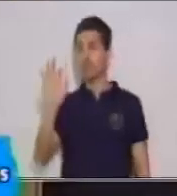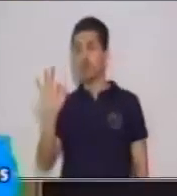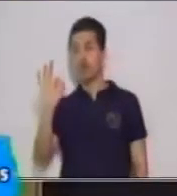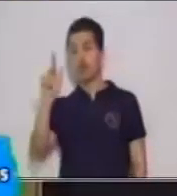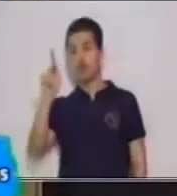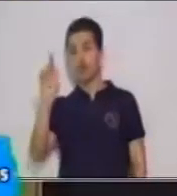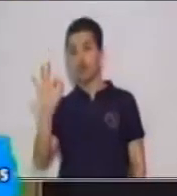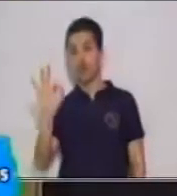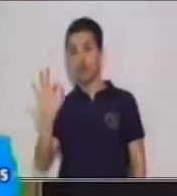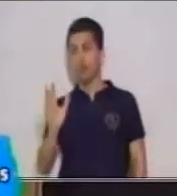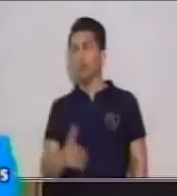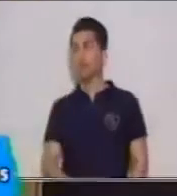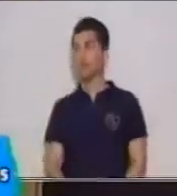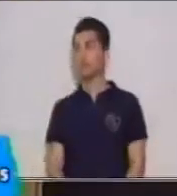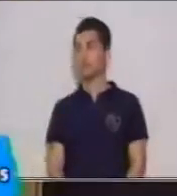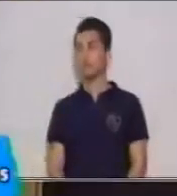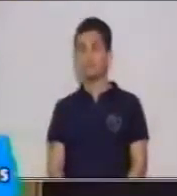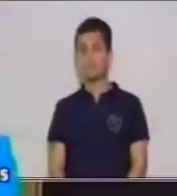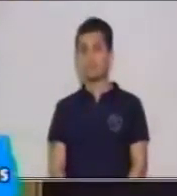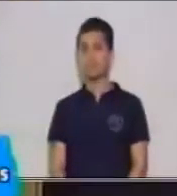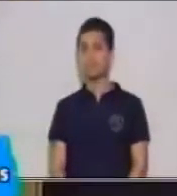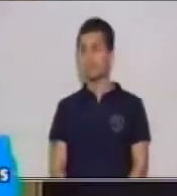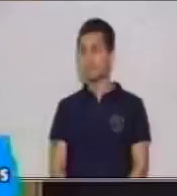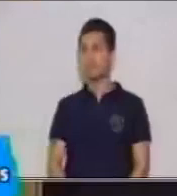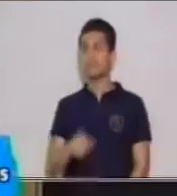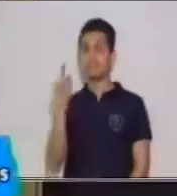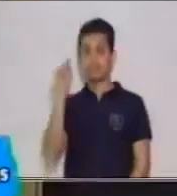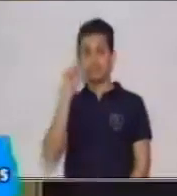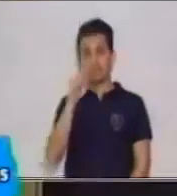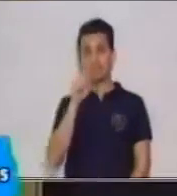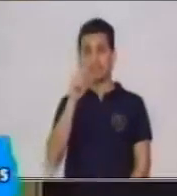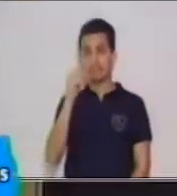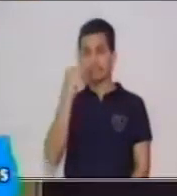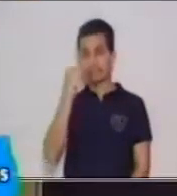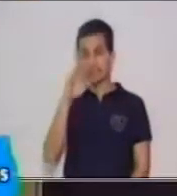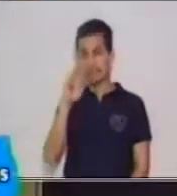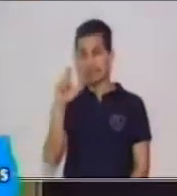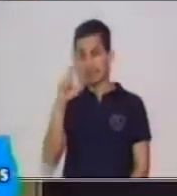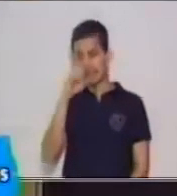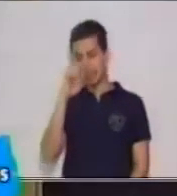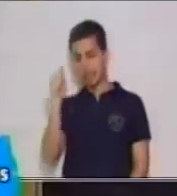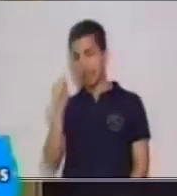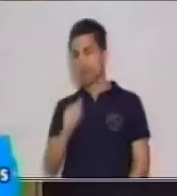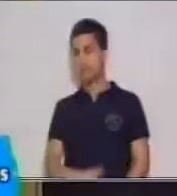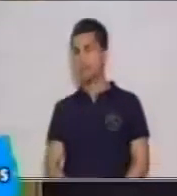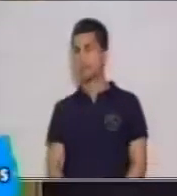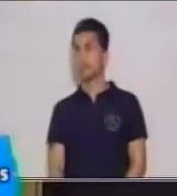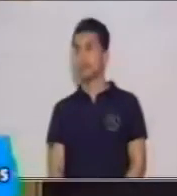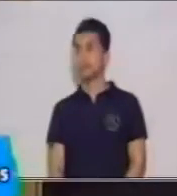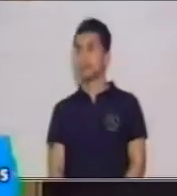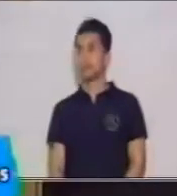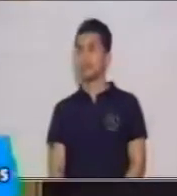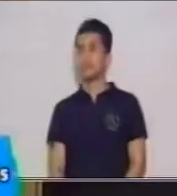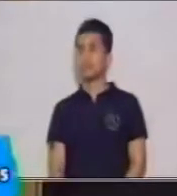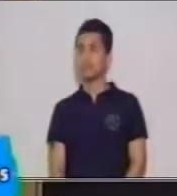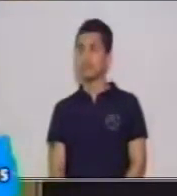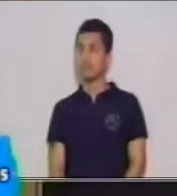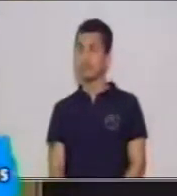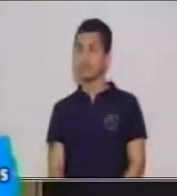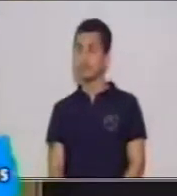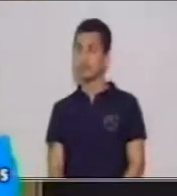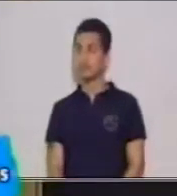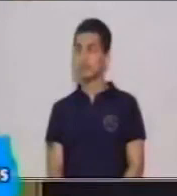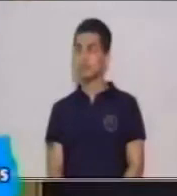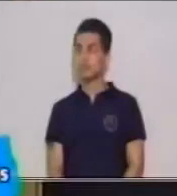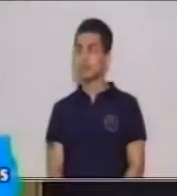Muy bien. Yo. Es directa. Muy bien.